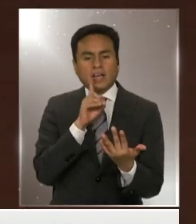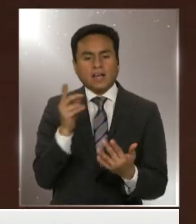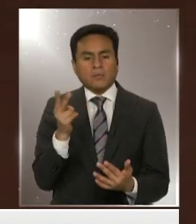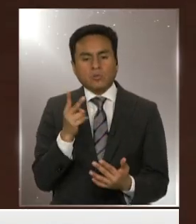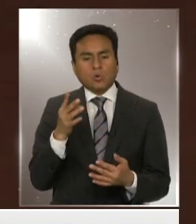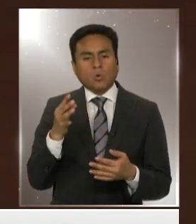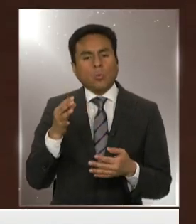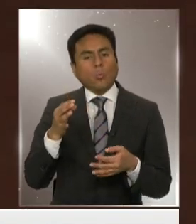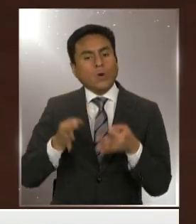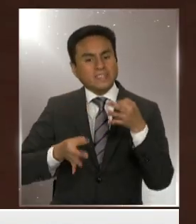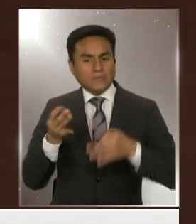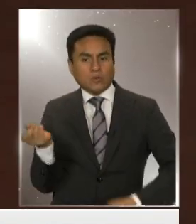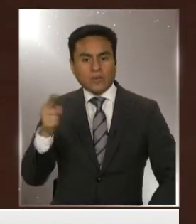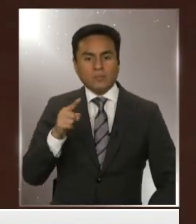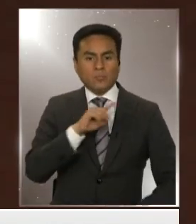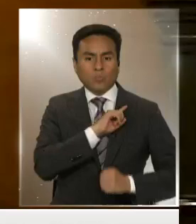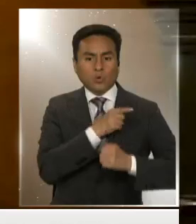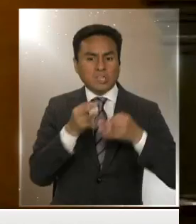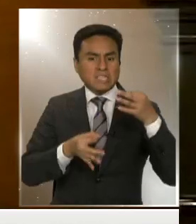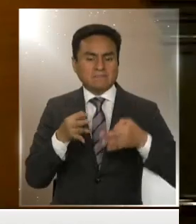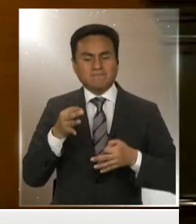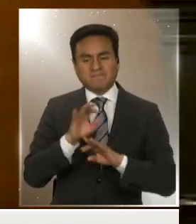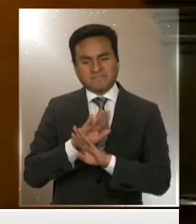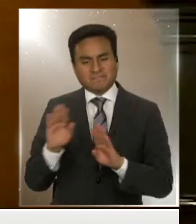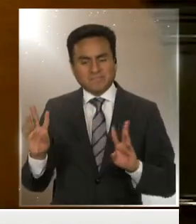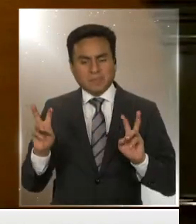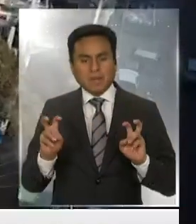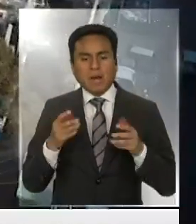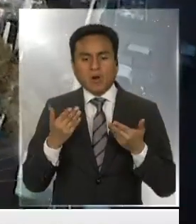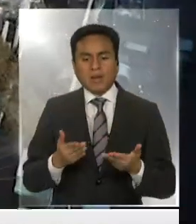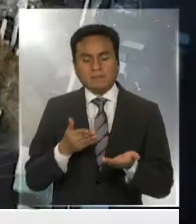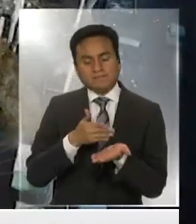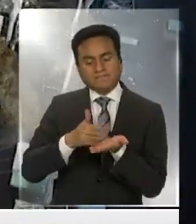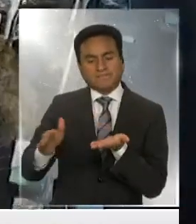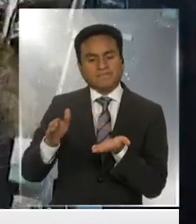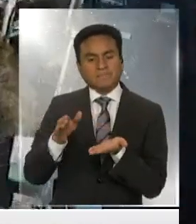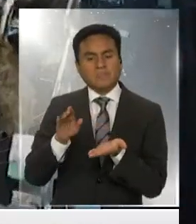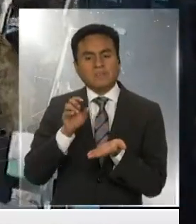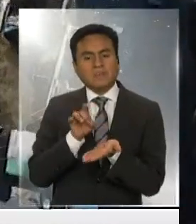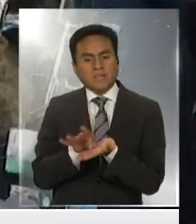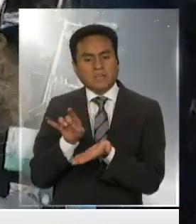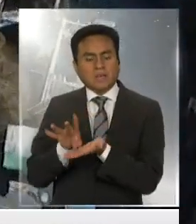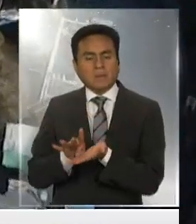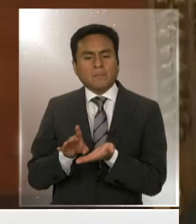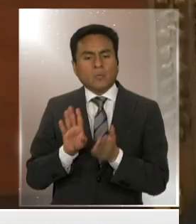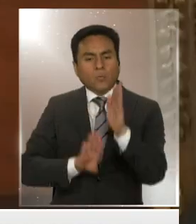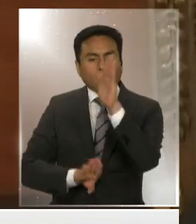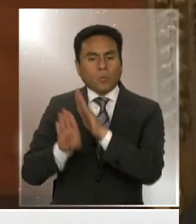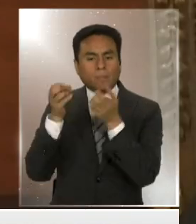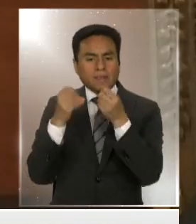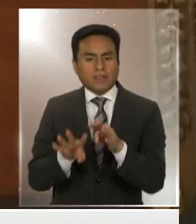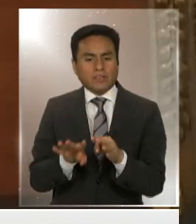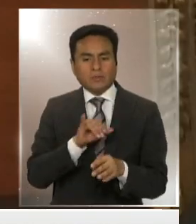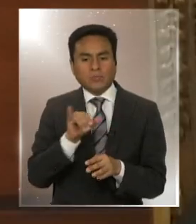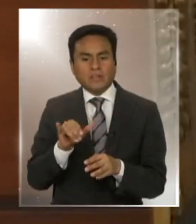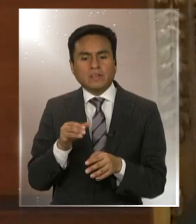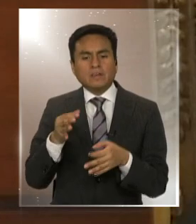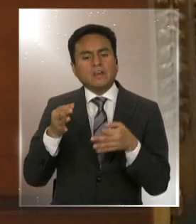de volver al Poder Judicial se agotaron. Ahora, producto de su destitución, perdieron el fuero que tenían a la espera